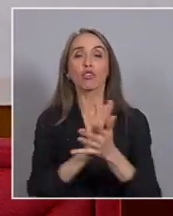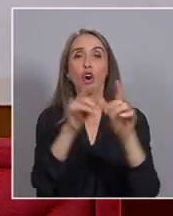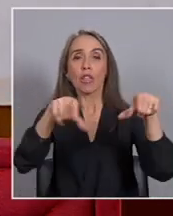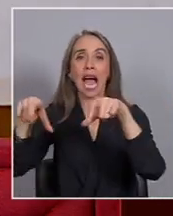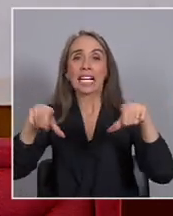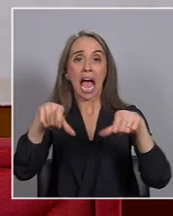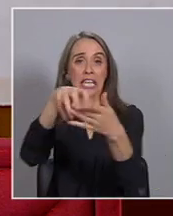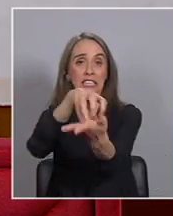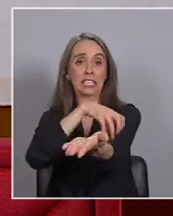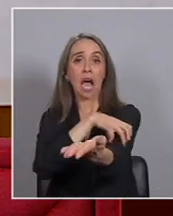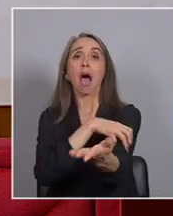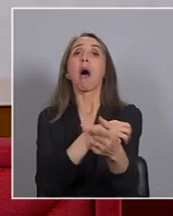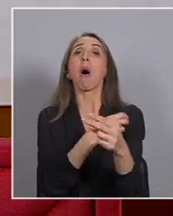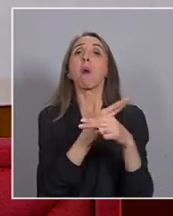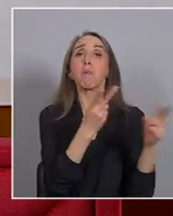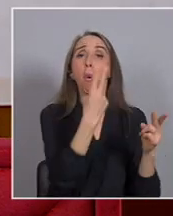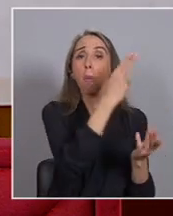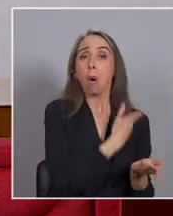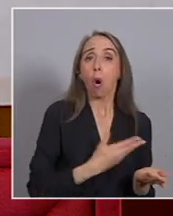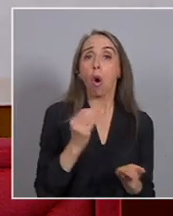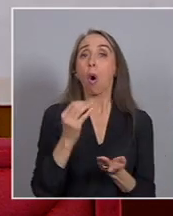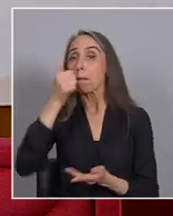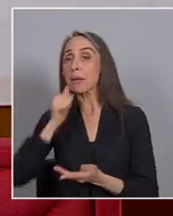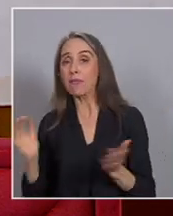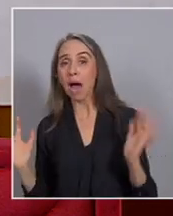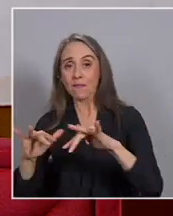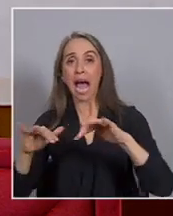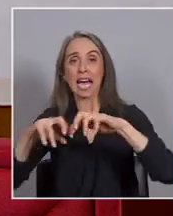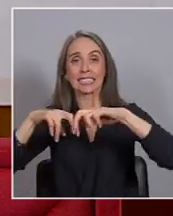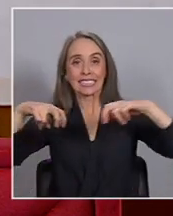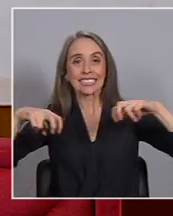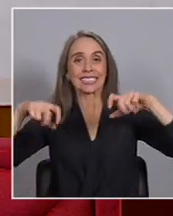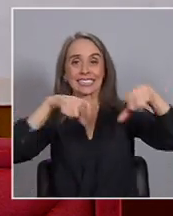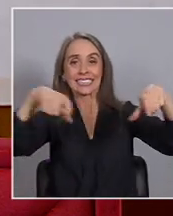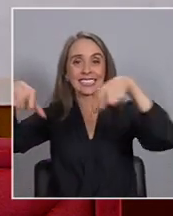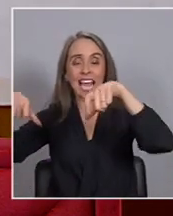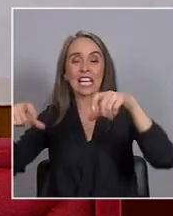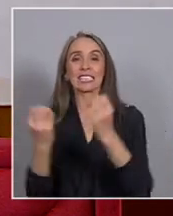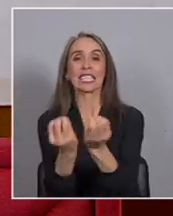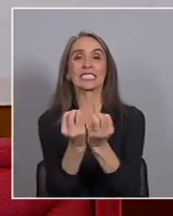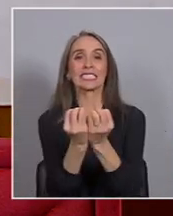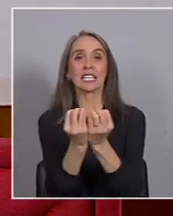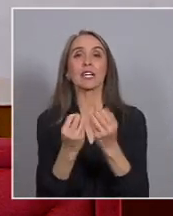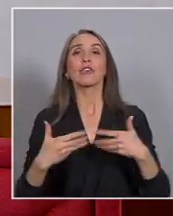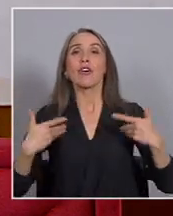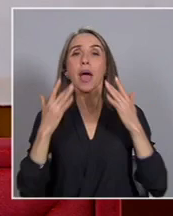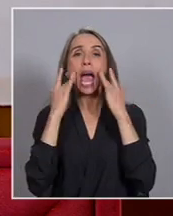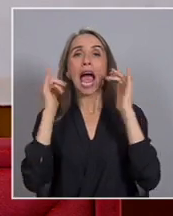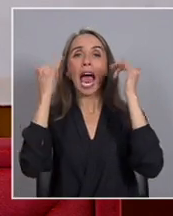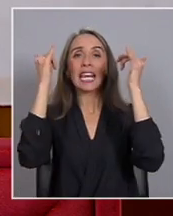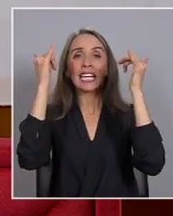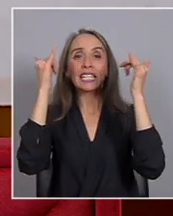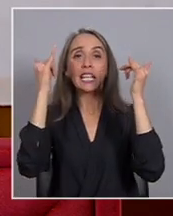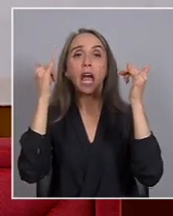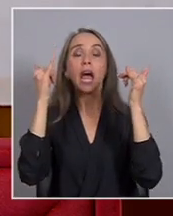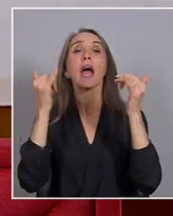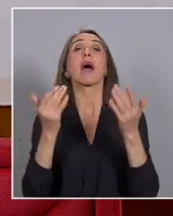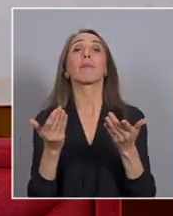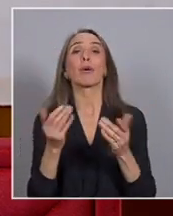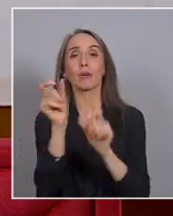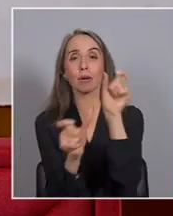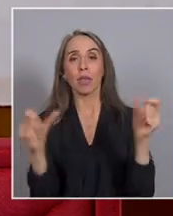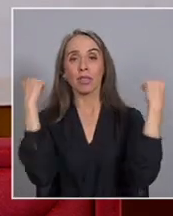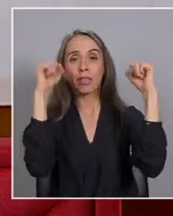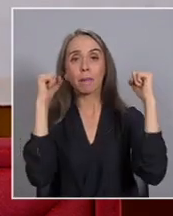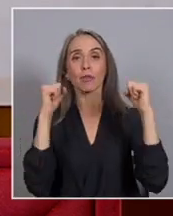canchas de nuestro país, públicas y privadas, para que se llene de esa alegría que genera los